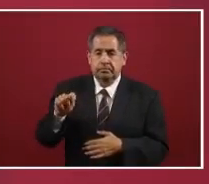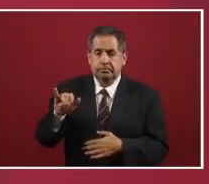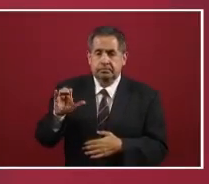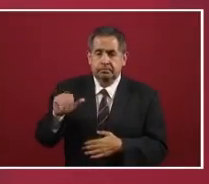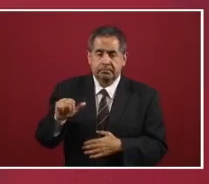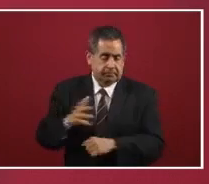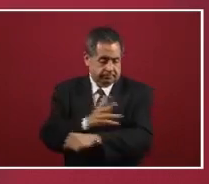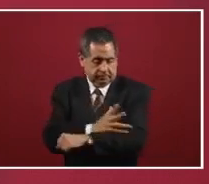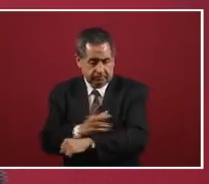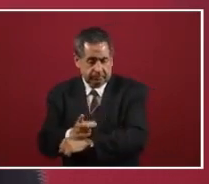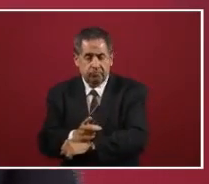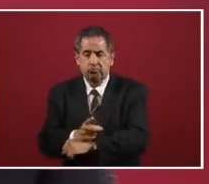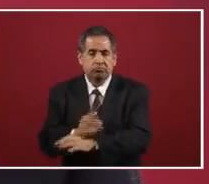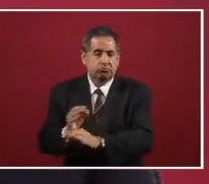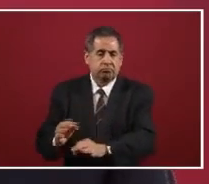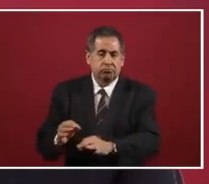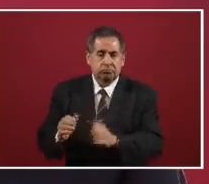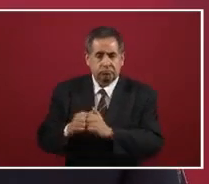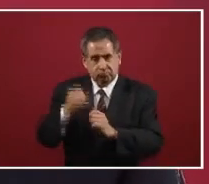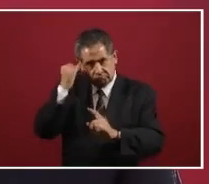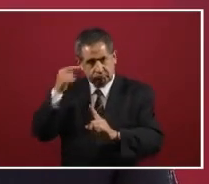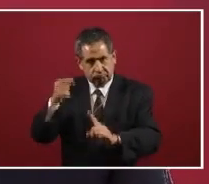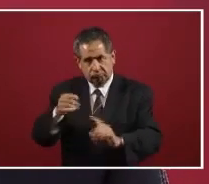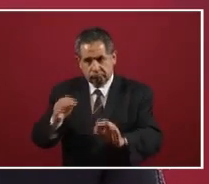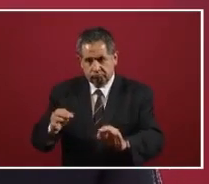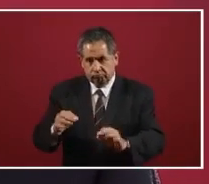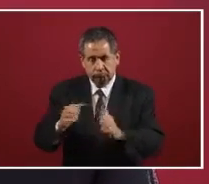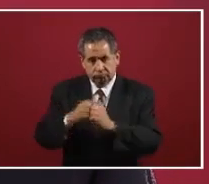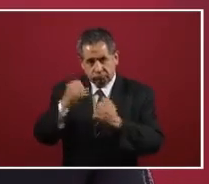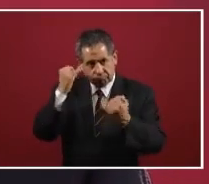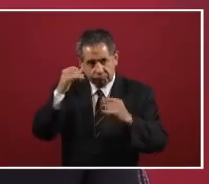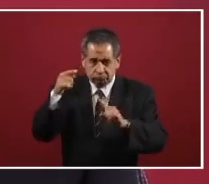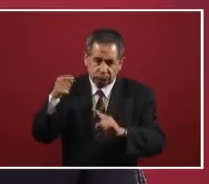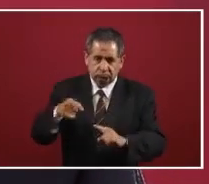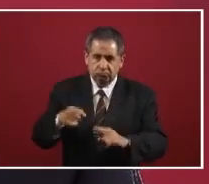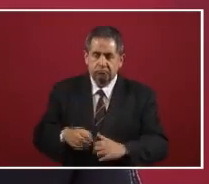honestidad, con principios, con ideales,